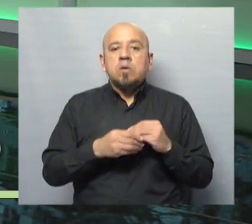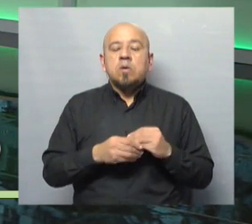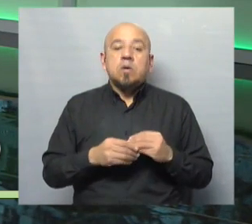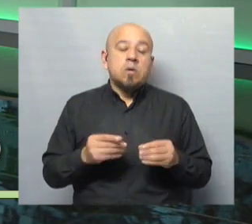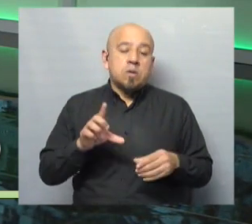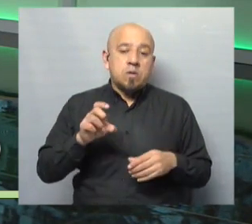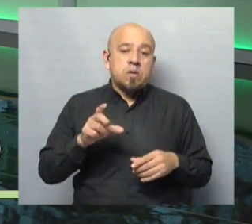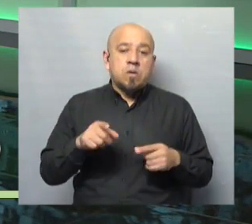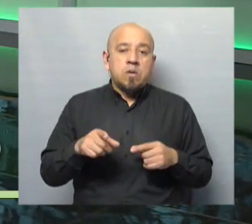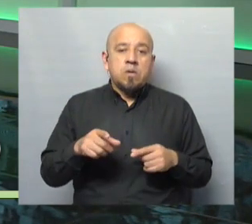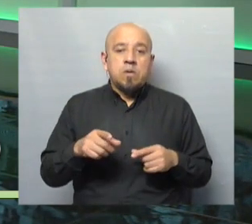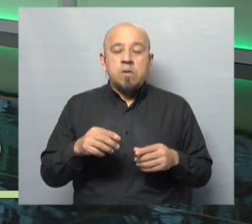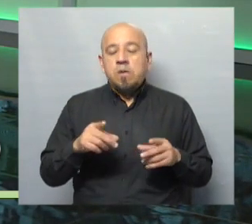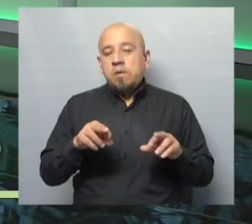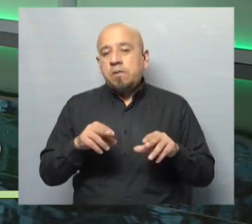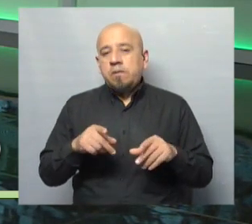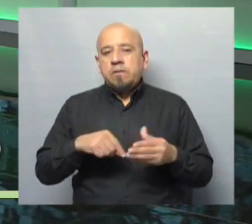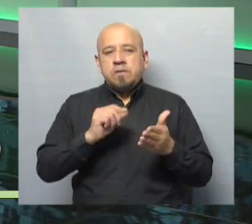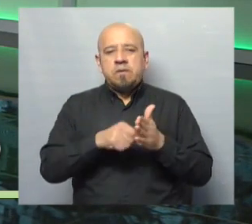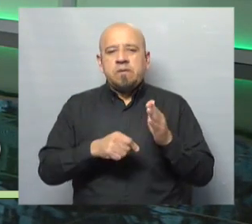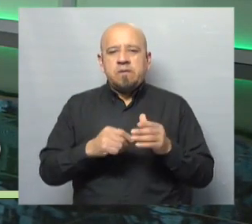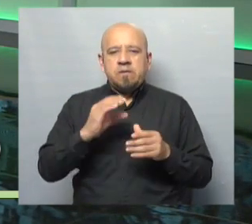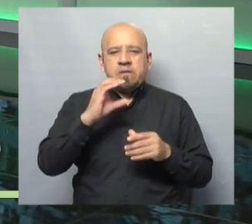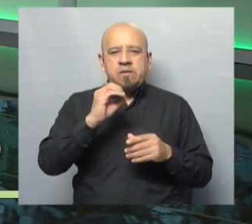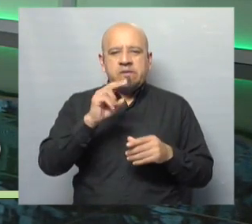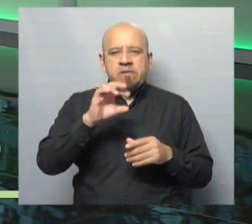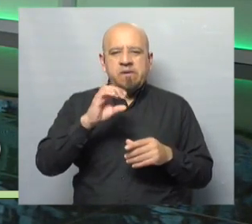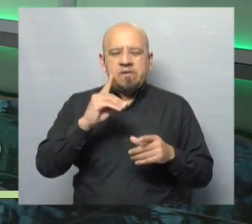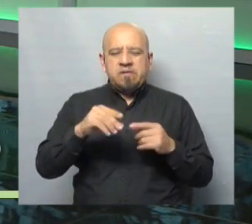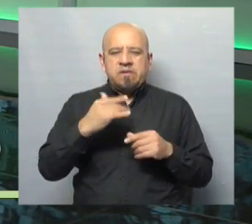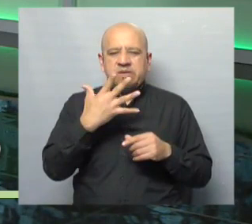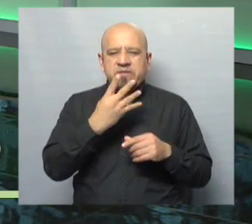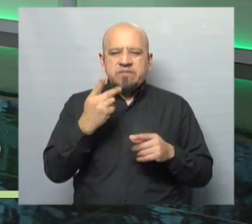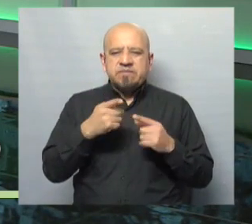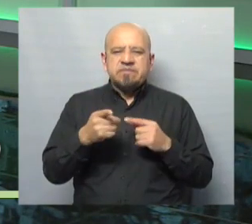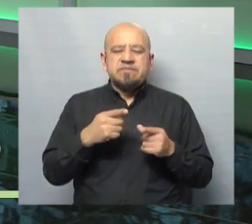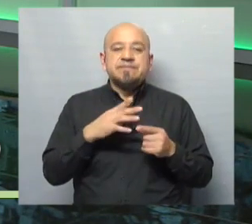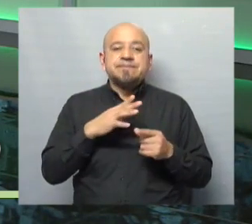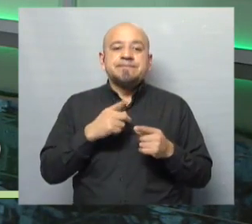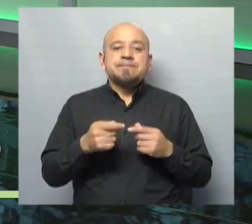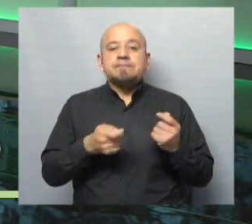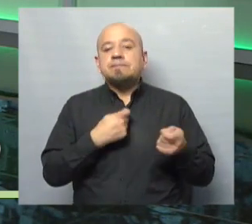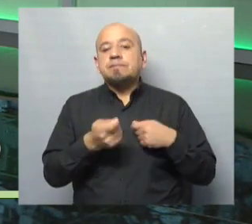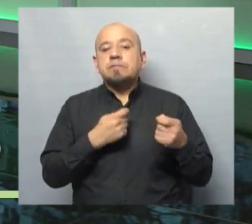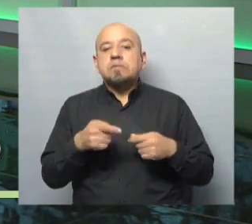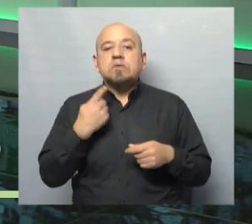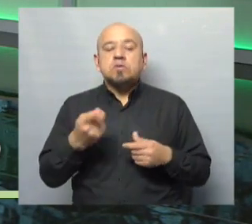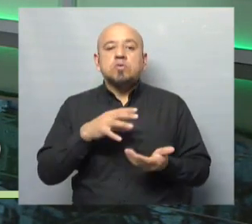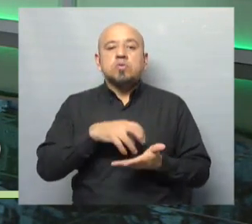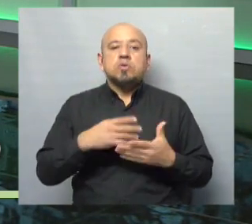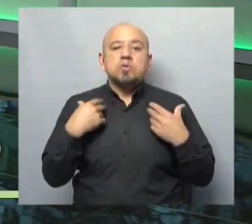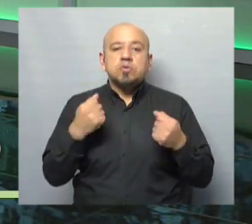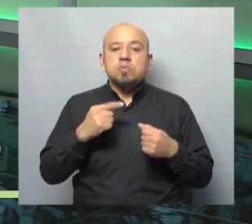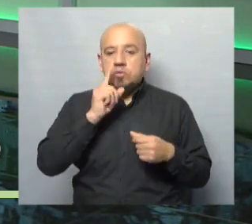obviamente son de estos mismos contratos de kobe pero estos son solamente 54 este hay negociaciones también por otros centros de salud en